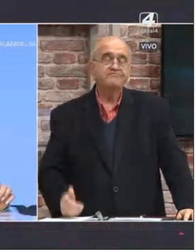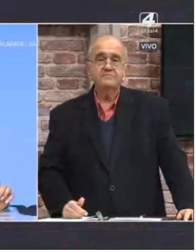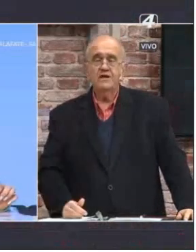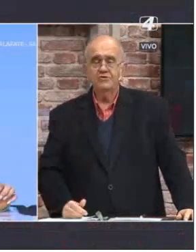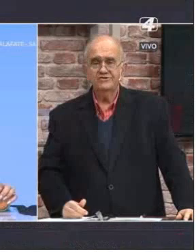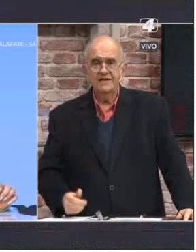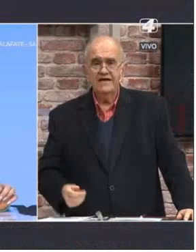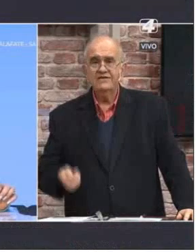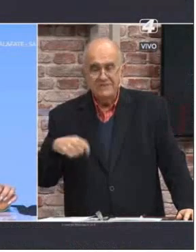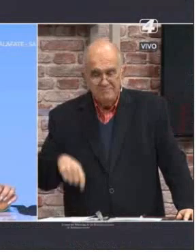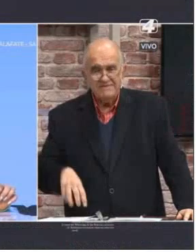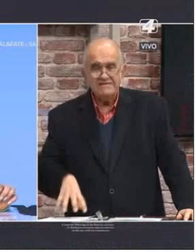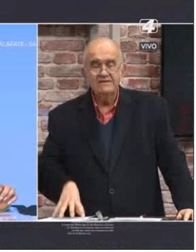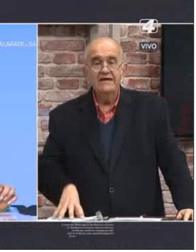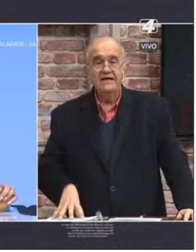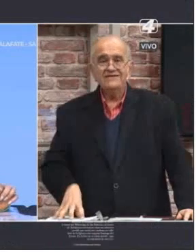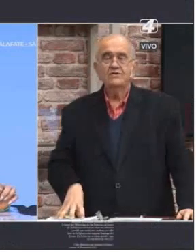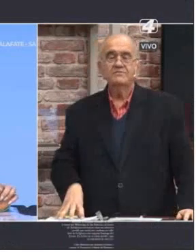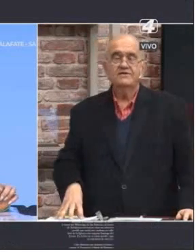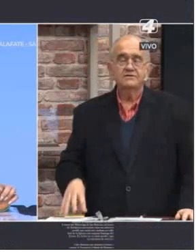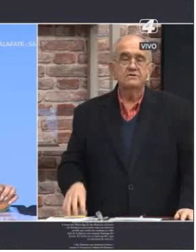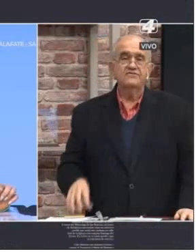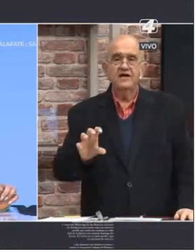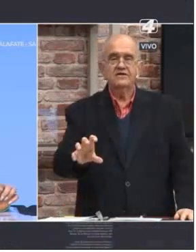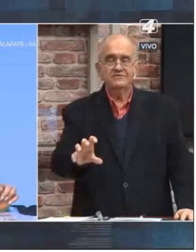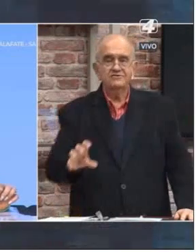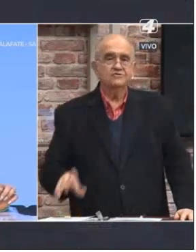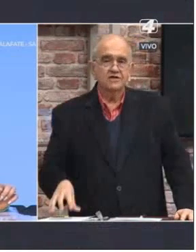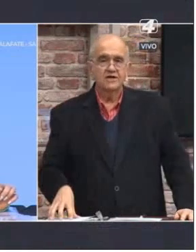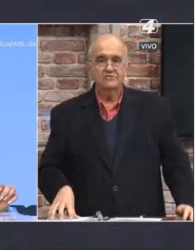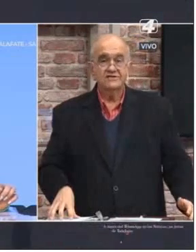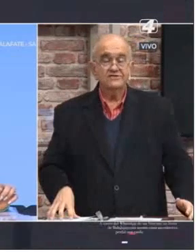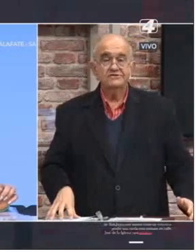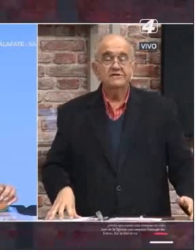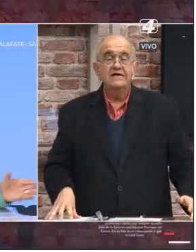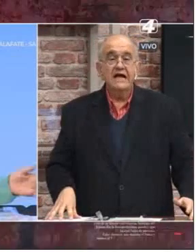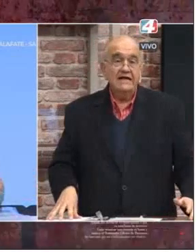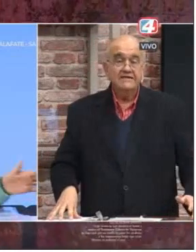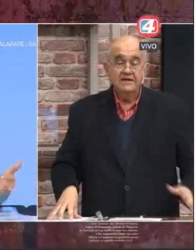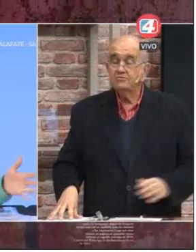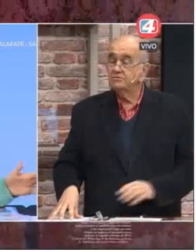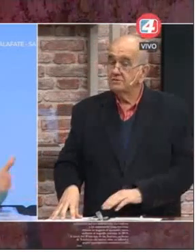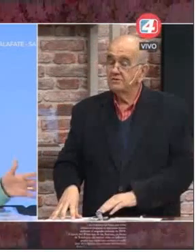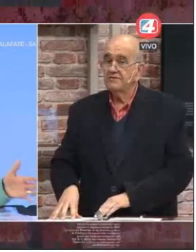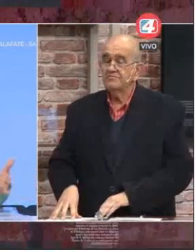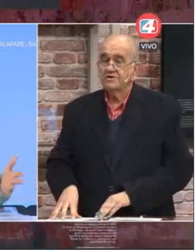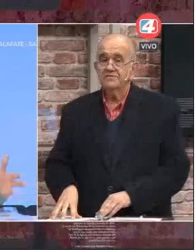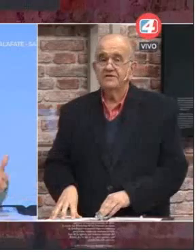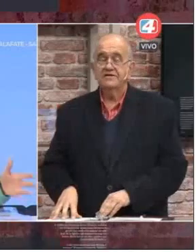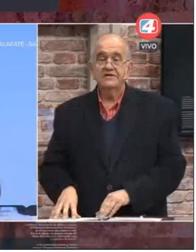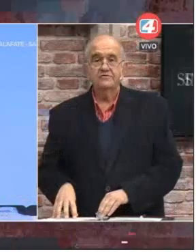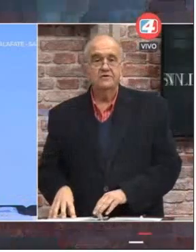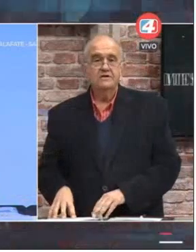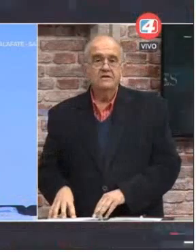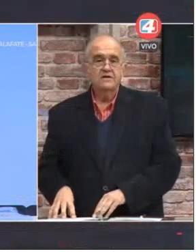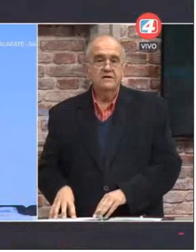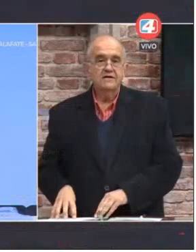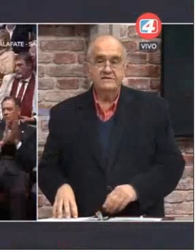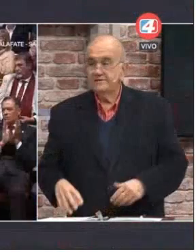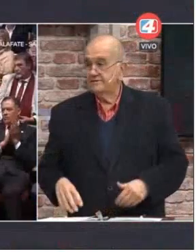los alegatos y empiezan casualmente con el fiscal que va a sostener la acusación a cada uno de lo grave el problema que tenemos